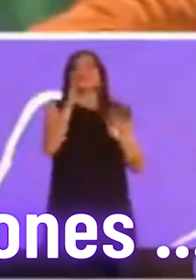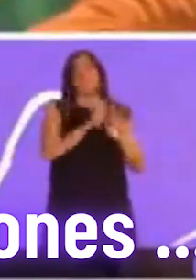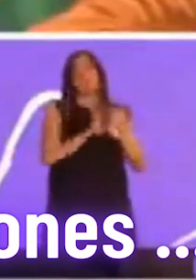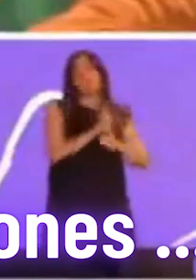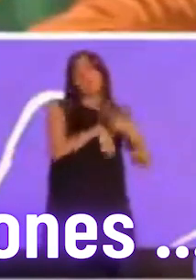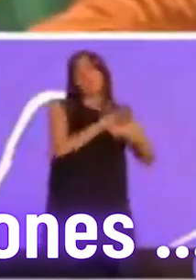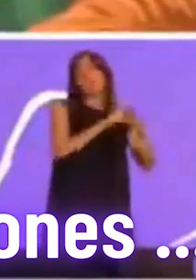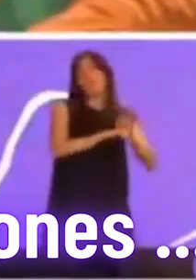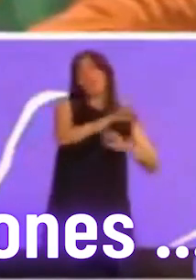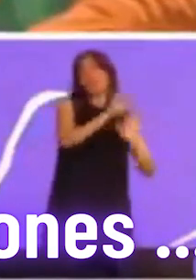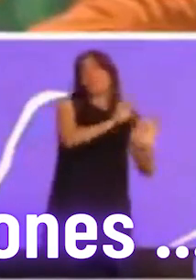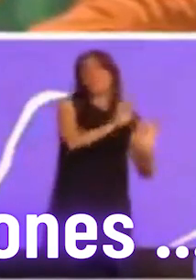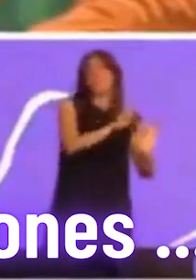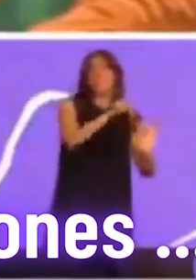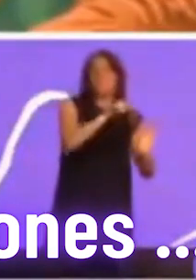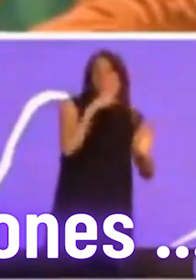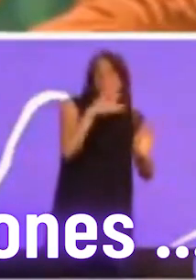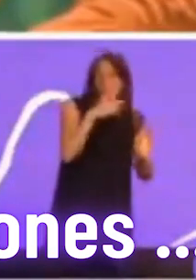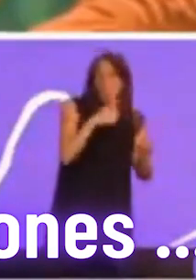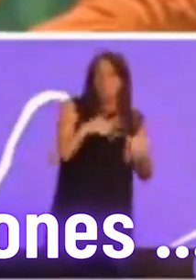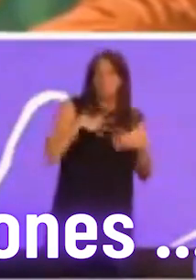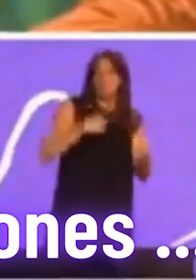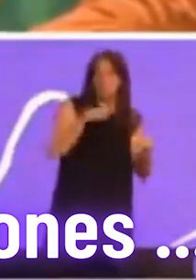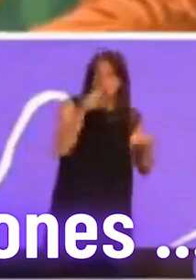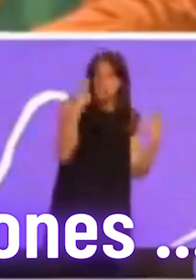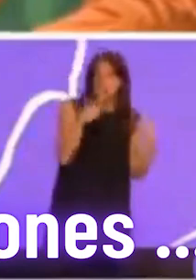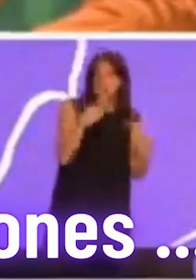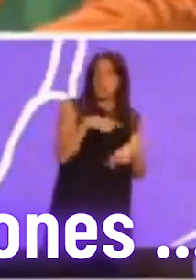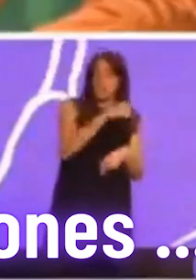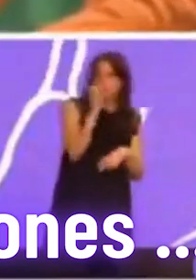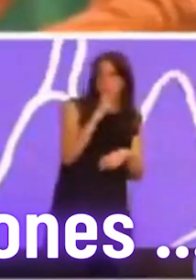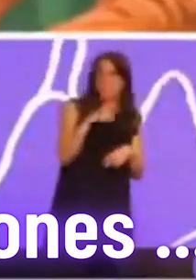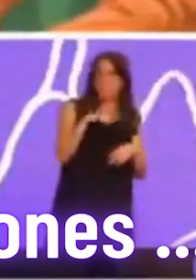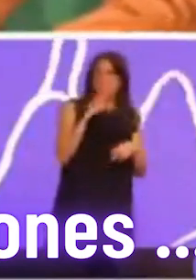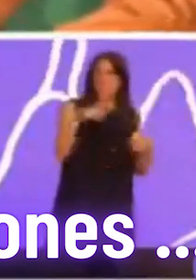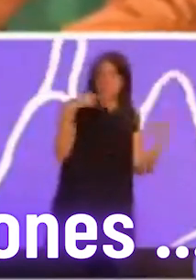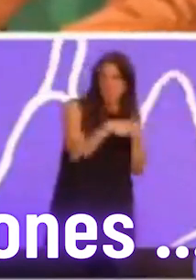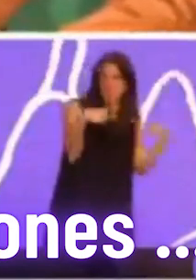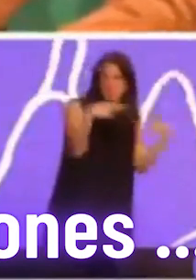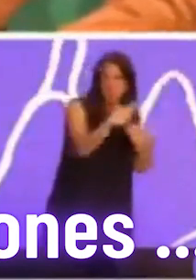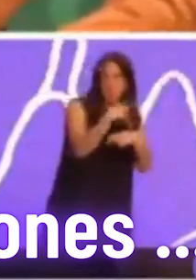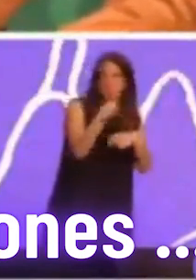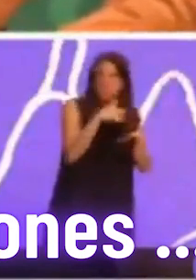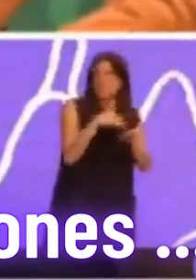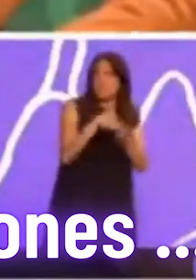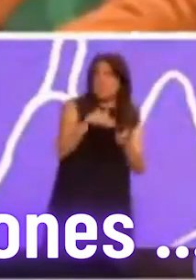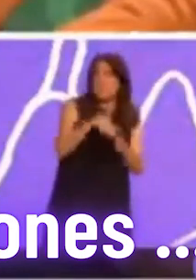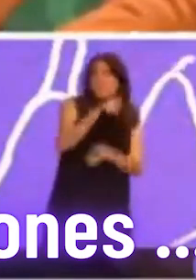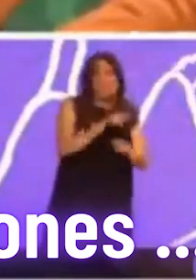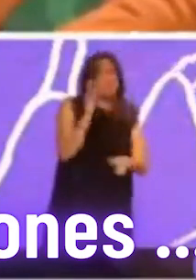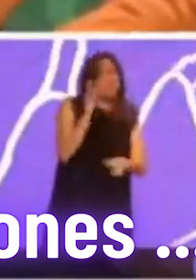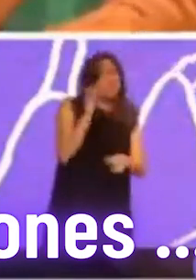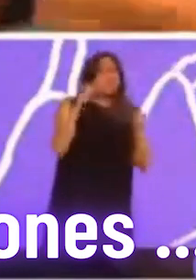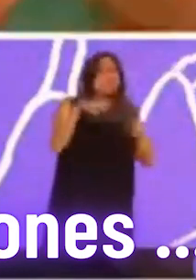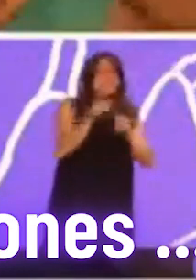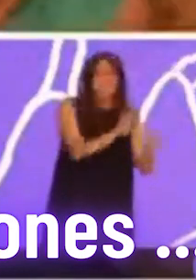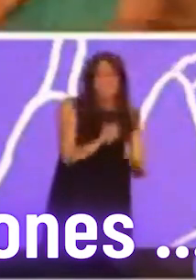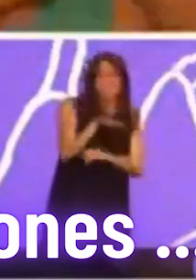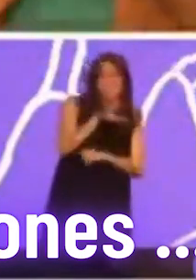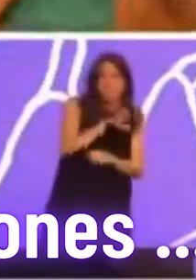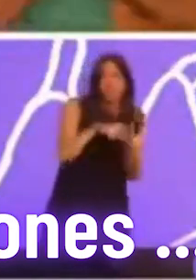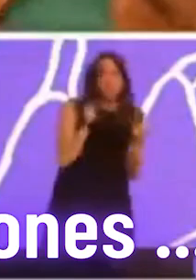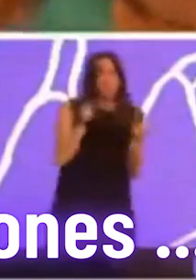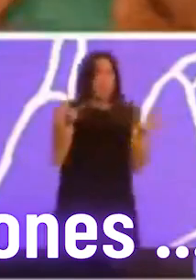dilapidar la sanidad pública madrileña y a dejar a millones de mujeres sin la adecuada protección del Estado, sin cita